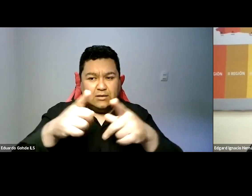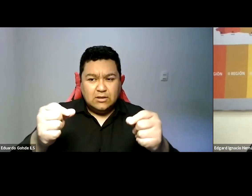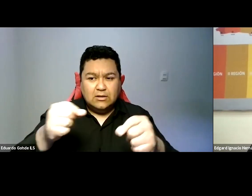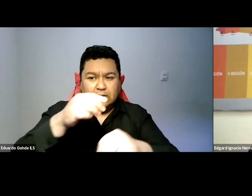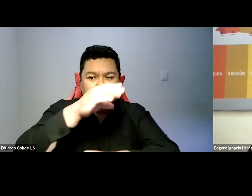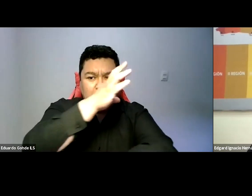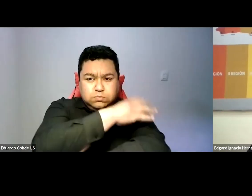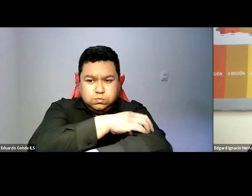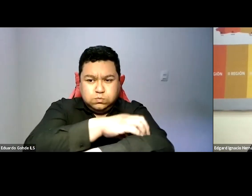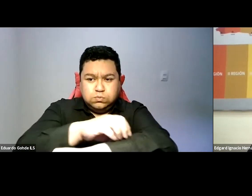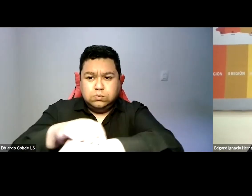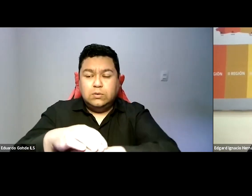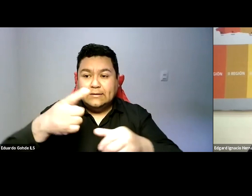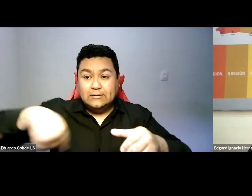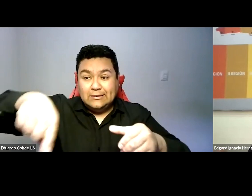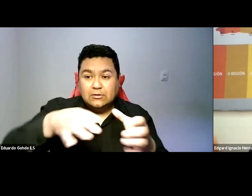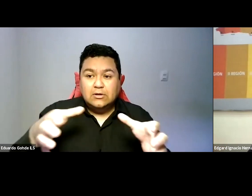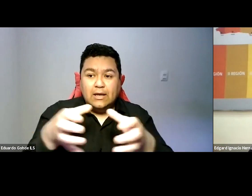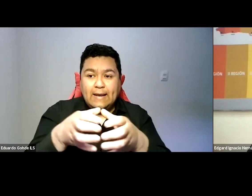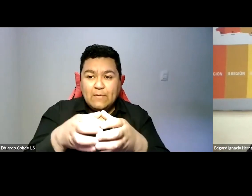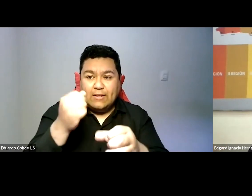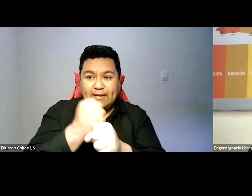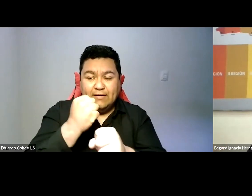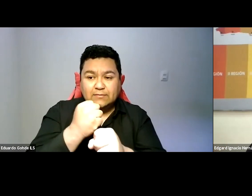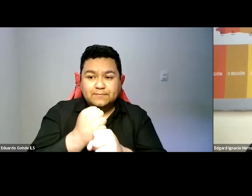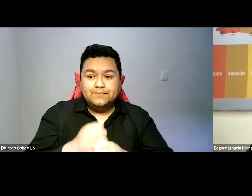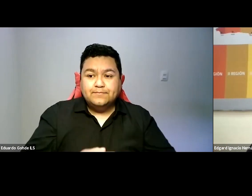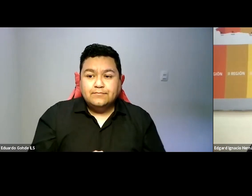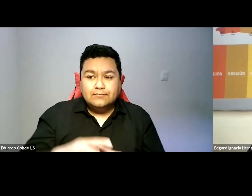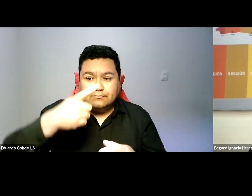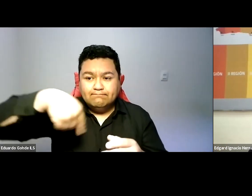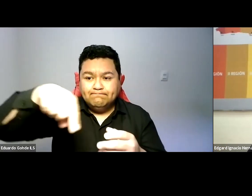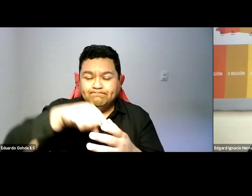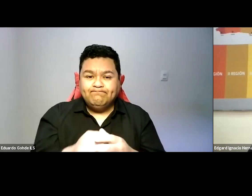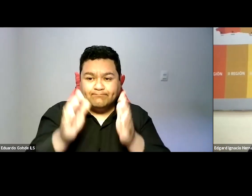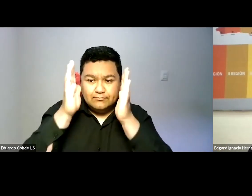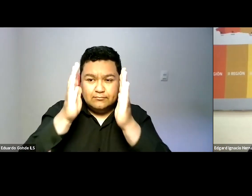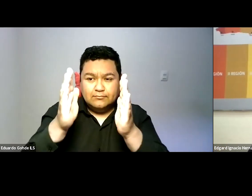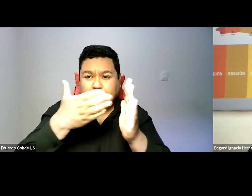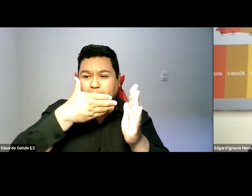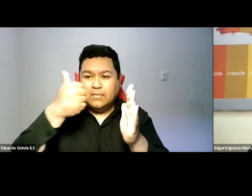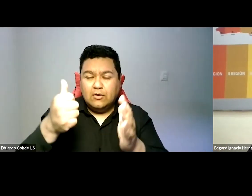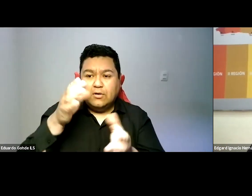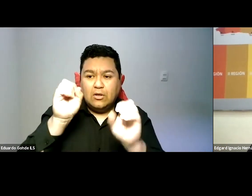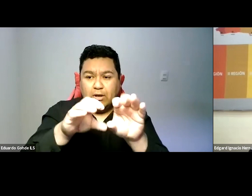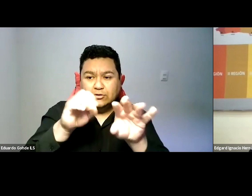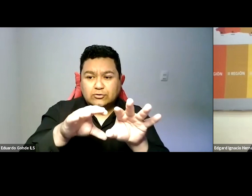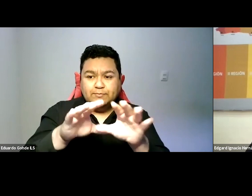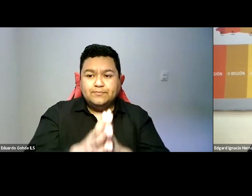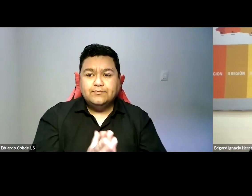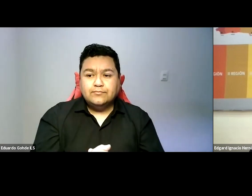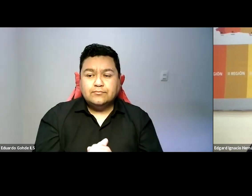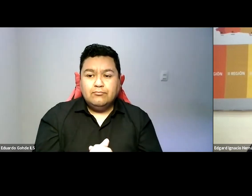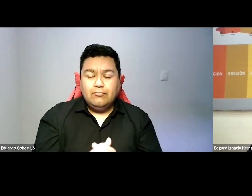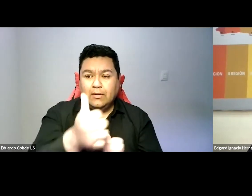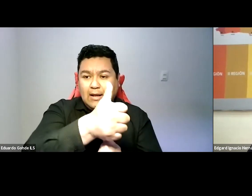quienes conformamos este equipo de trabajo, con quienes nos preocupamos por trabajar por la mejora de la educación en ciencia. A todos en